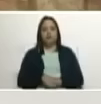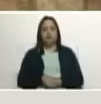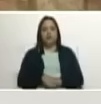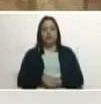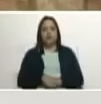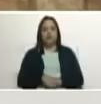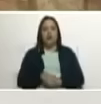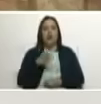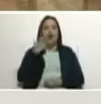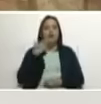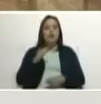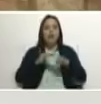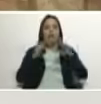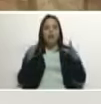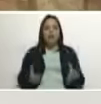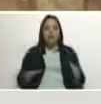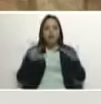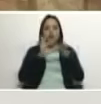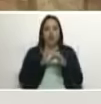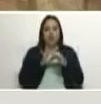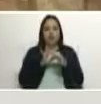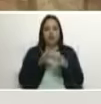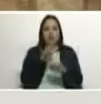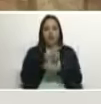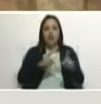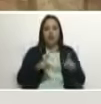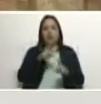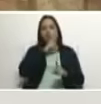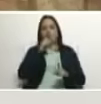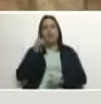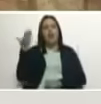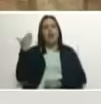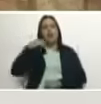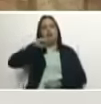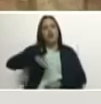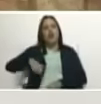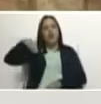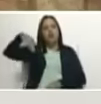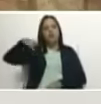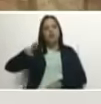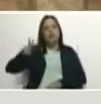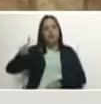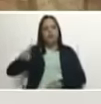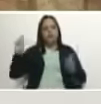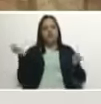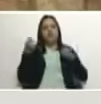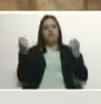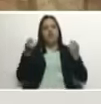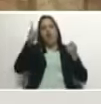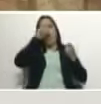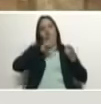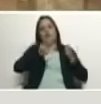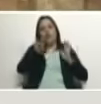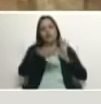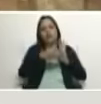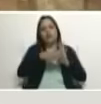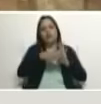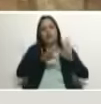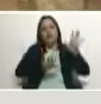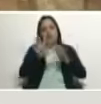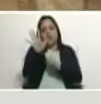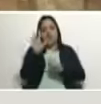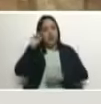la Mesa de la Unidad Democrática, la MUD, llamada así, con aquella campaña del año 2015, como lo